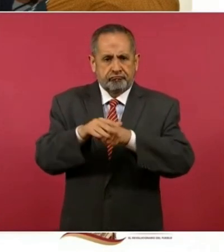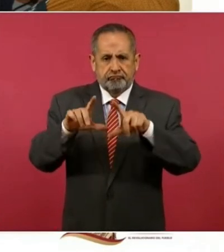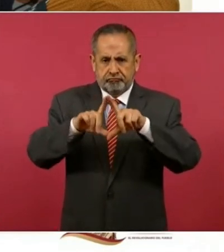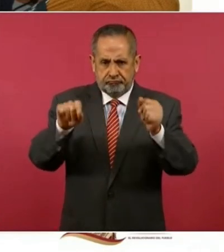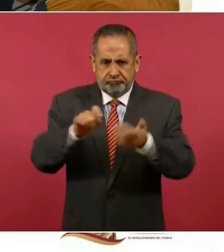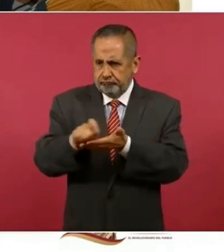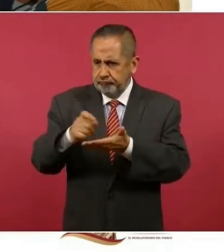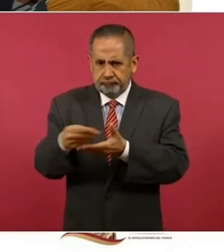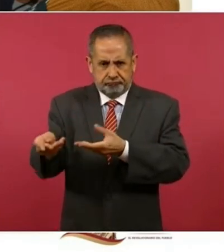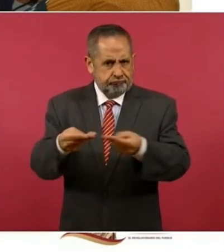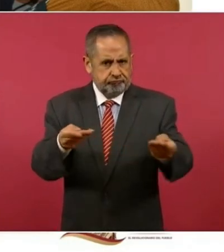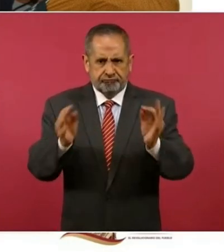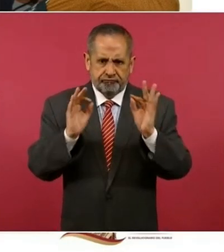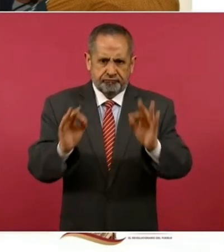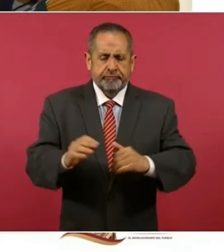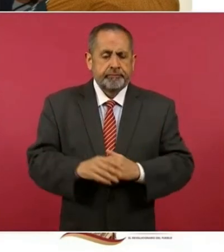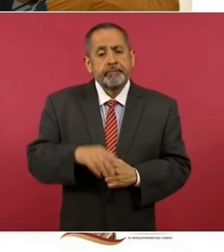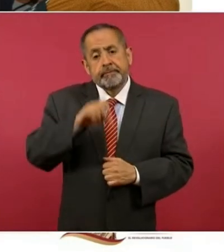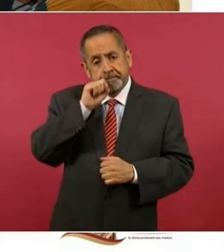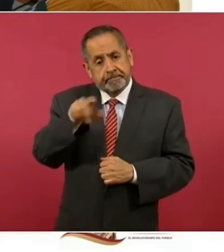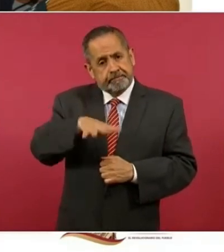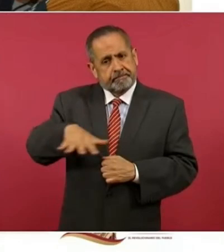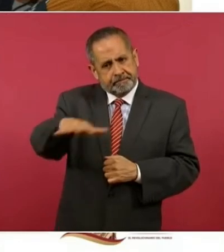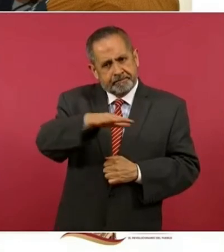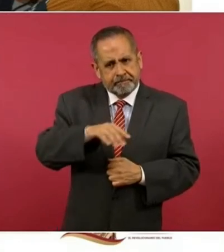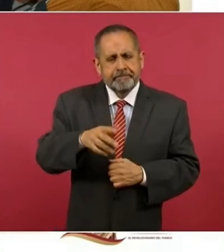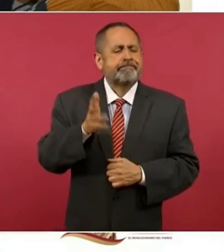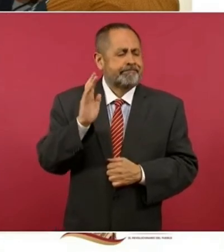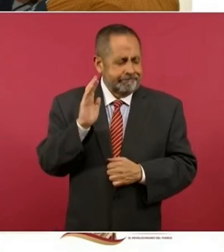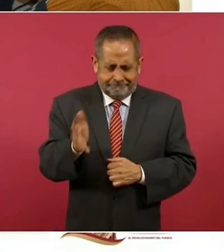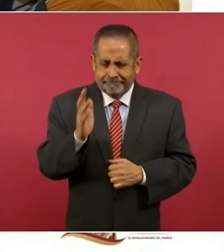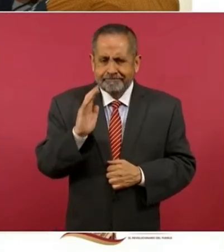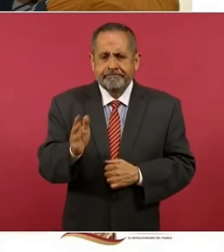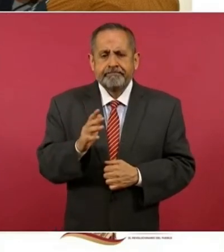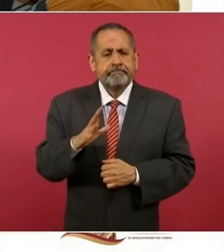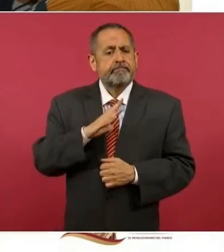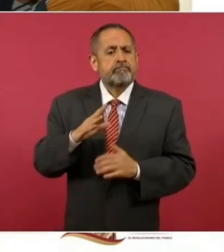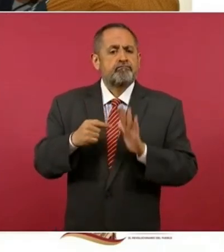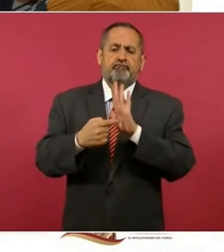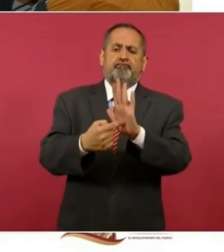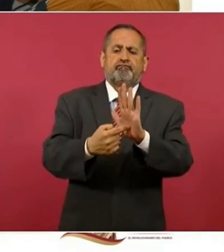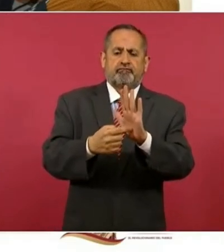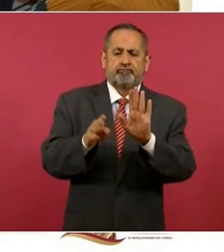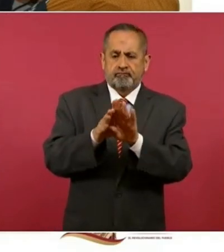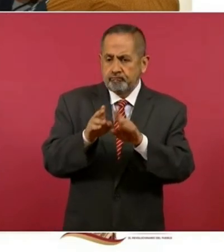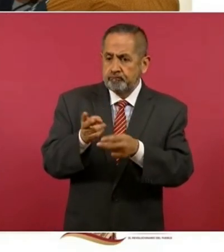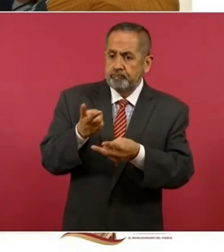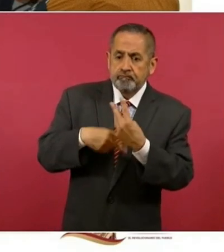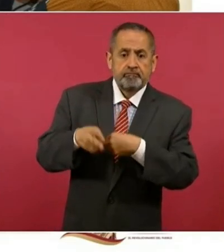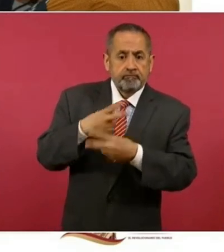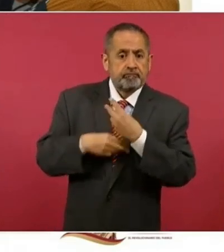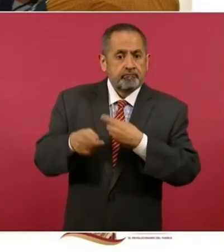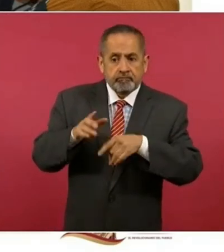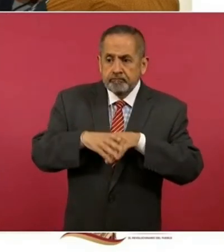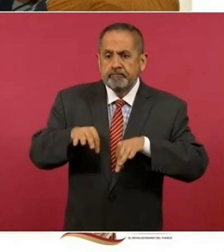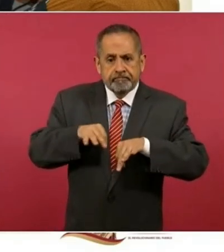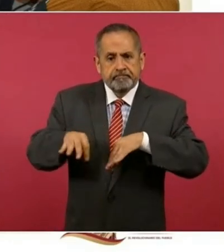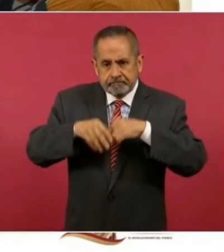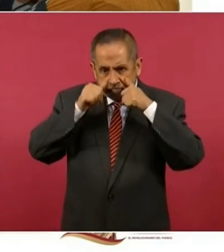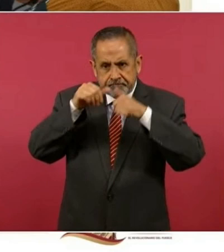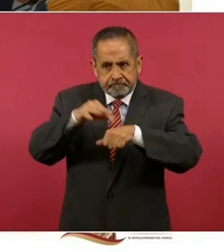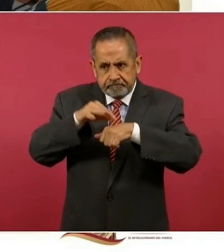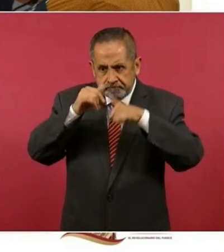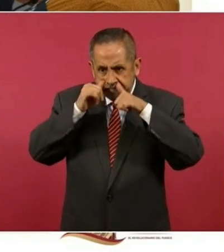En este sentido, también en estos estados ya podemos presentar cómo se ha incrementado la actividad en